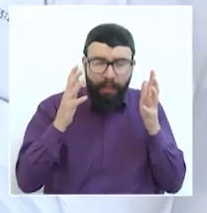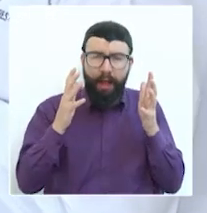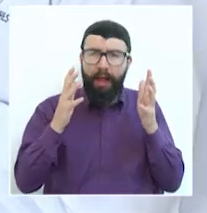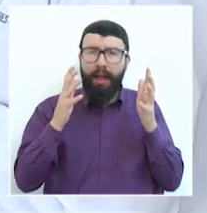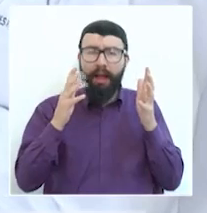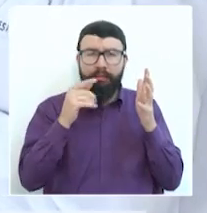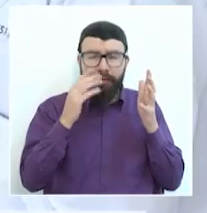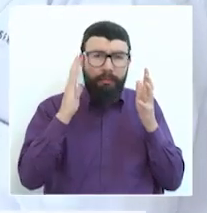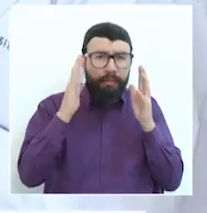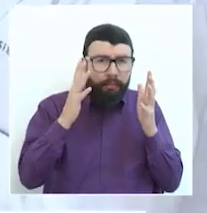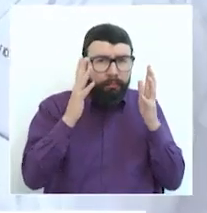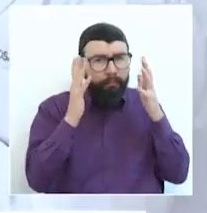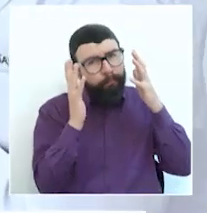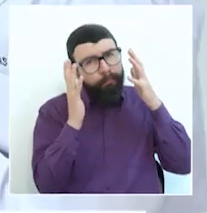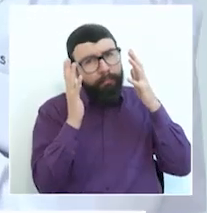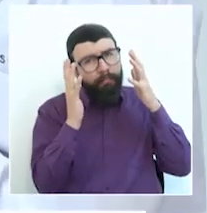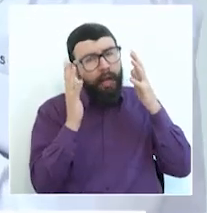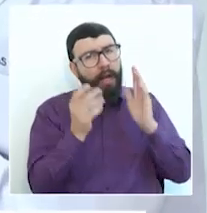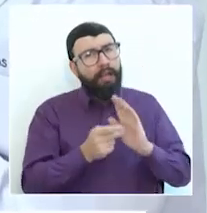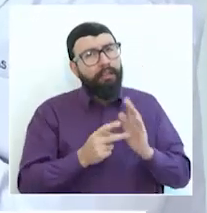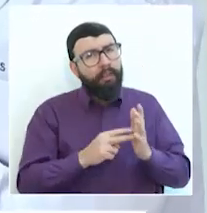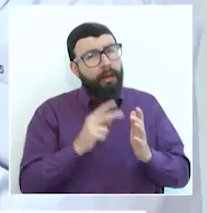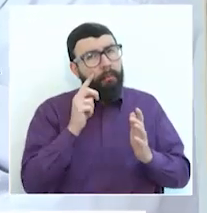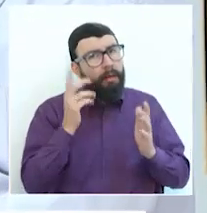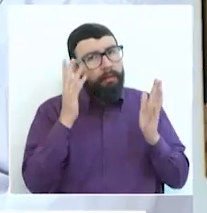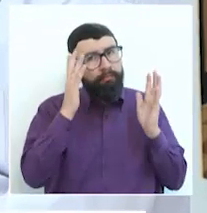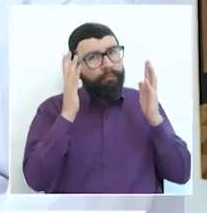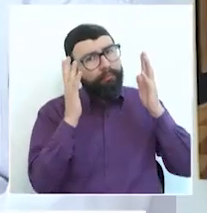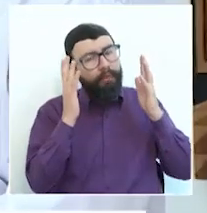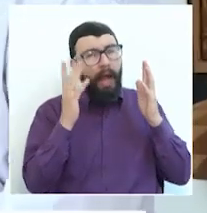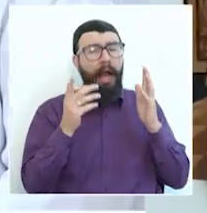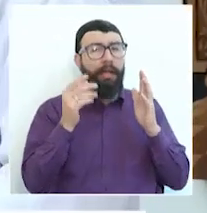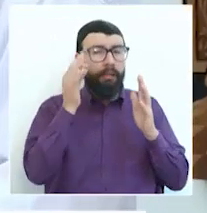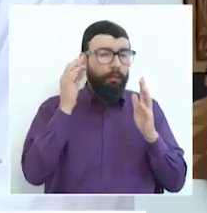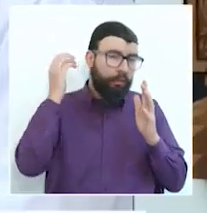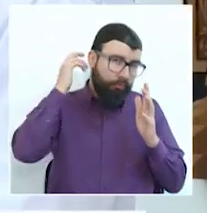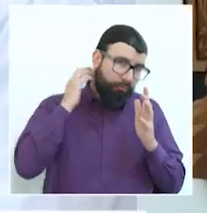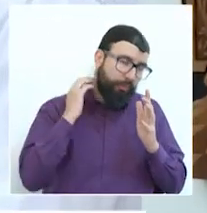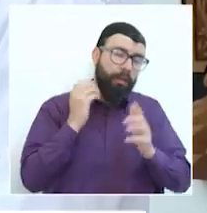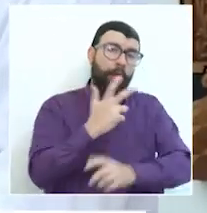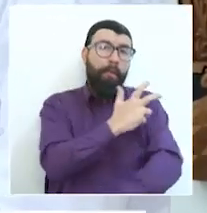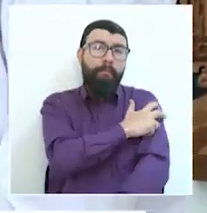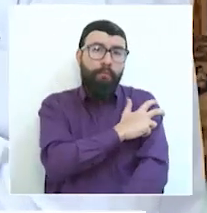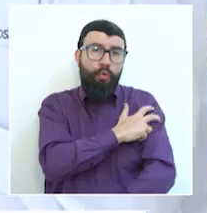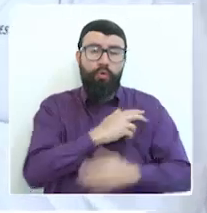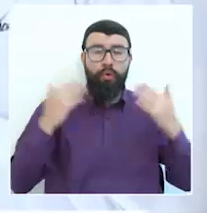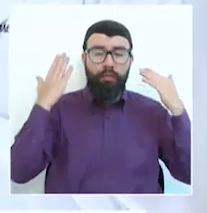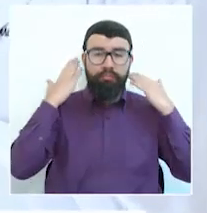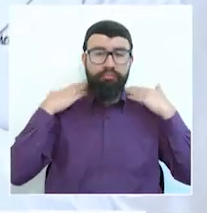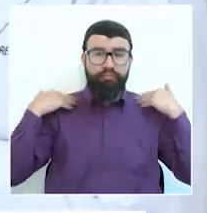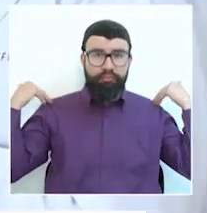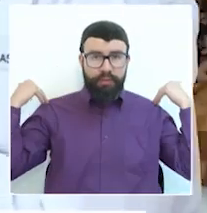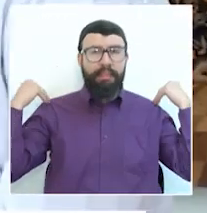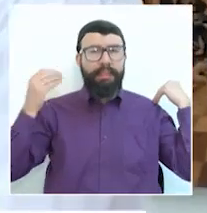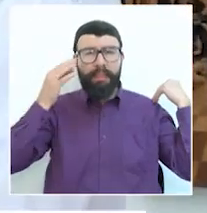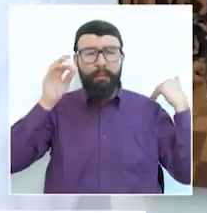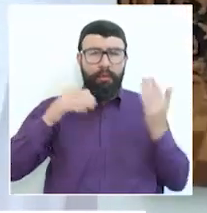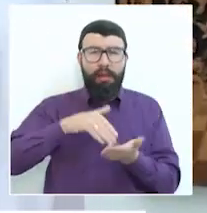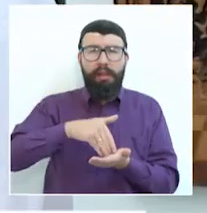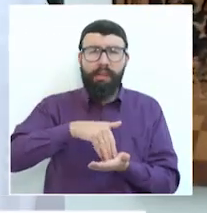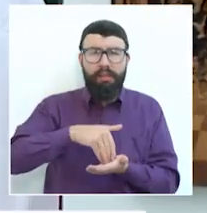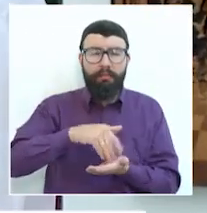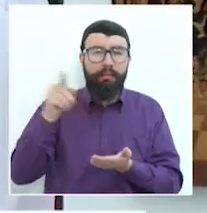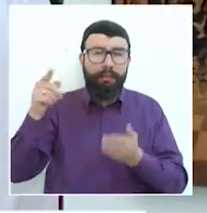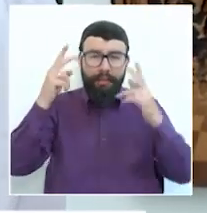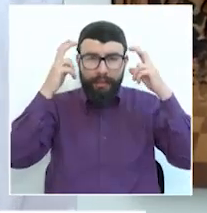parte derecha. ¿Esto qué nos indica? Que puede haber una debilidad de músculos de los trapecios, ¿sí? Que puede haber una debilidad